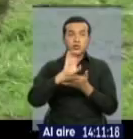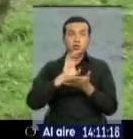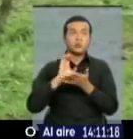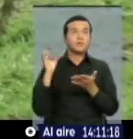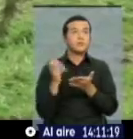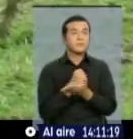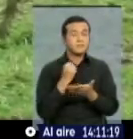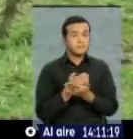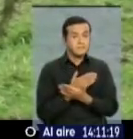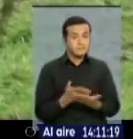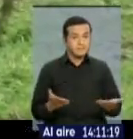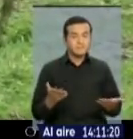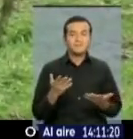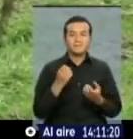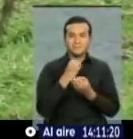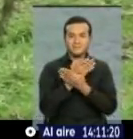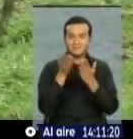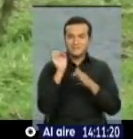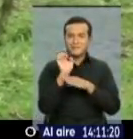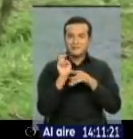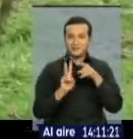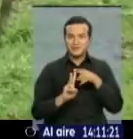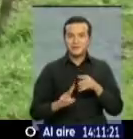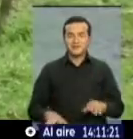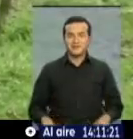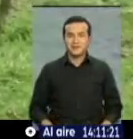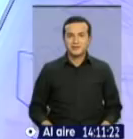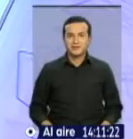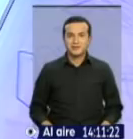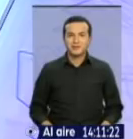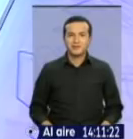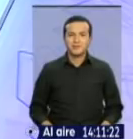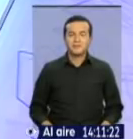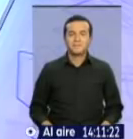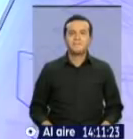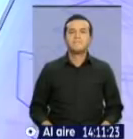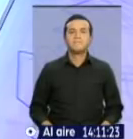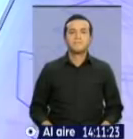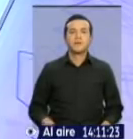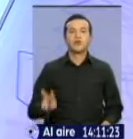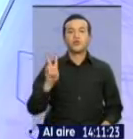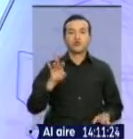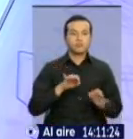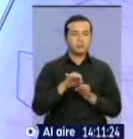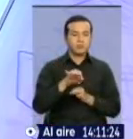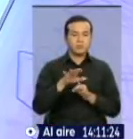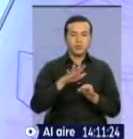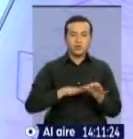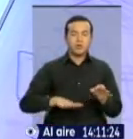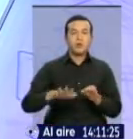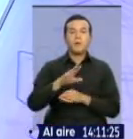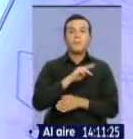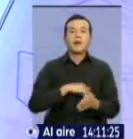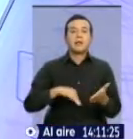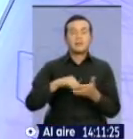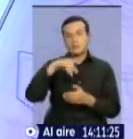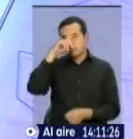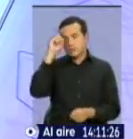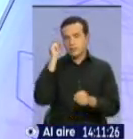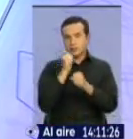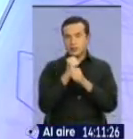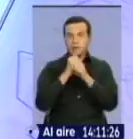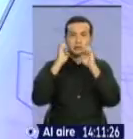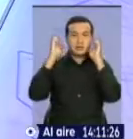acopio. En Tulcán, Lucy Jiménez, Ecuador TV. Y en dos parroquias rurales de Maraví se trabaja en